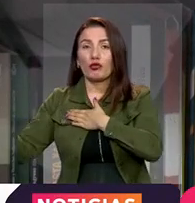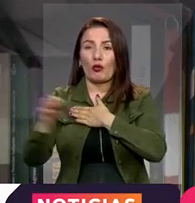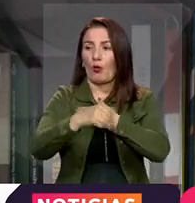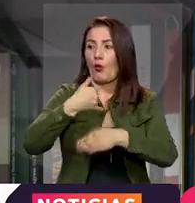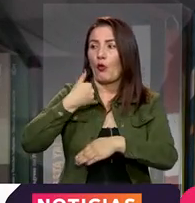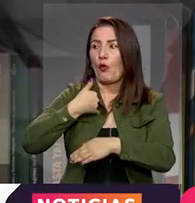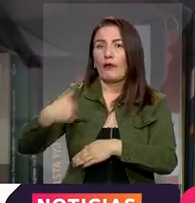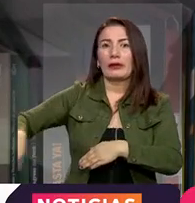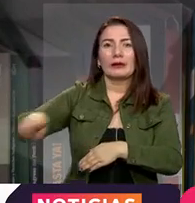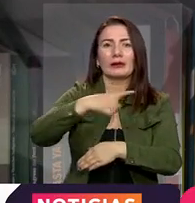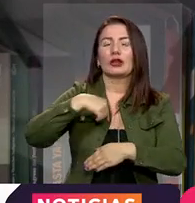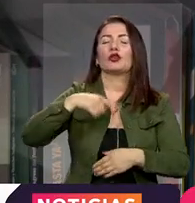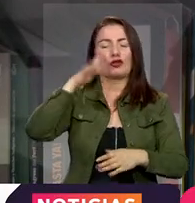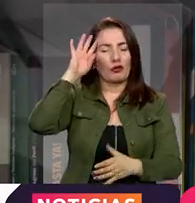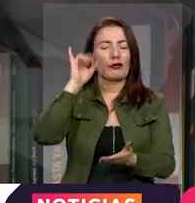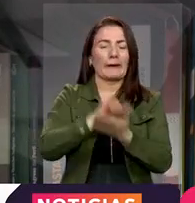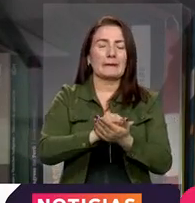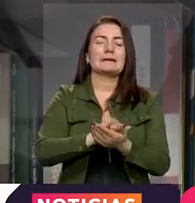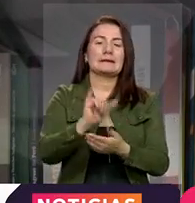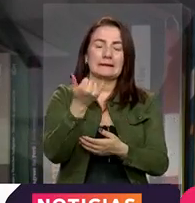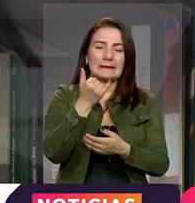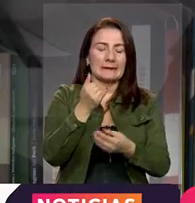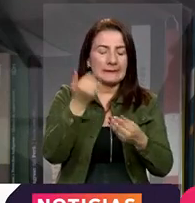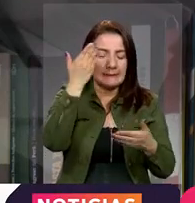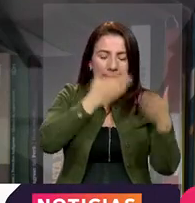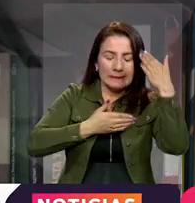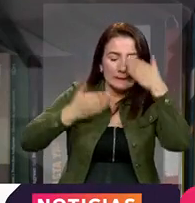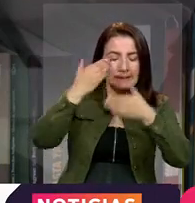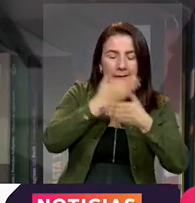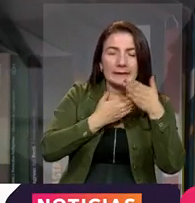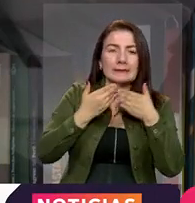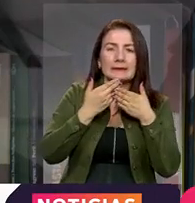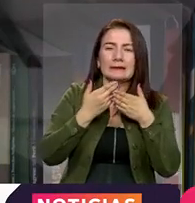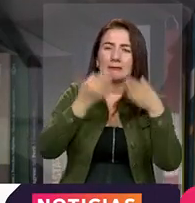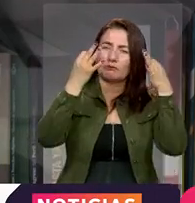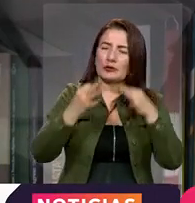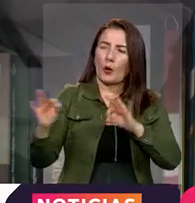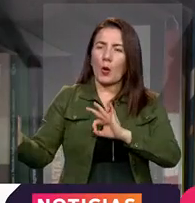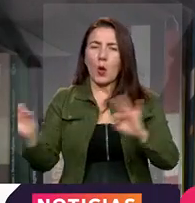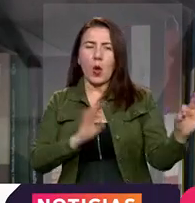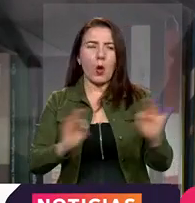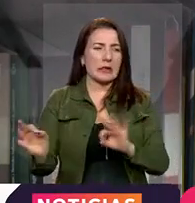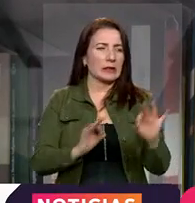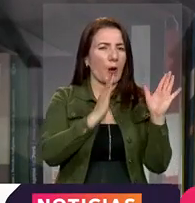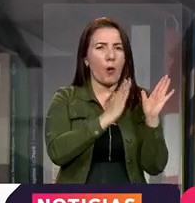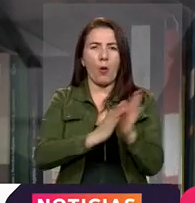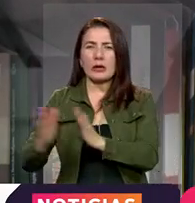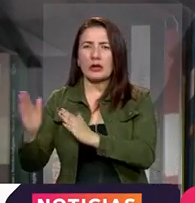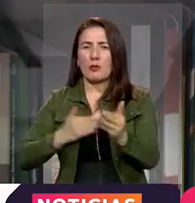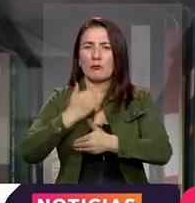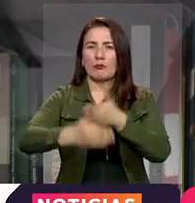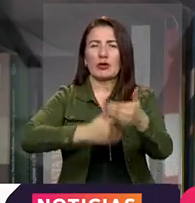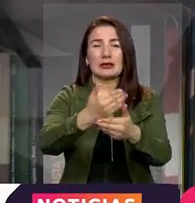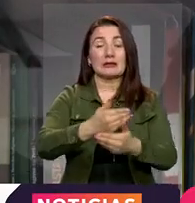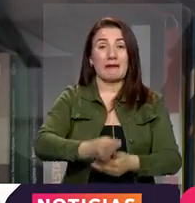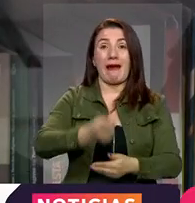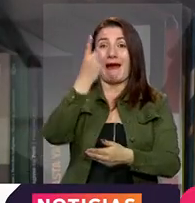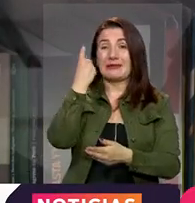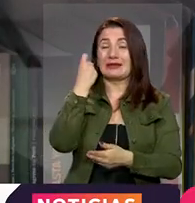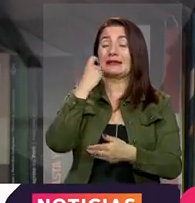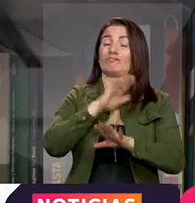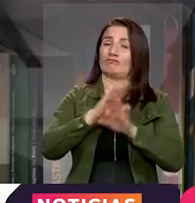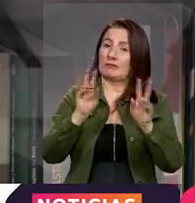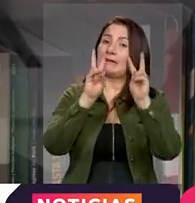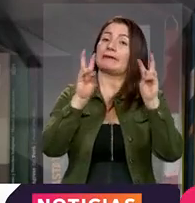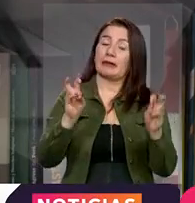jóvenes. Yo sí creo que vale la pena revisar con mucho juicio la logística y organización del proceso electoral de ayer, ese es un